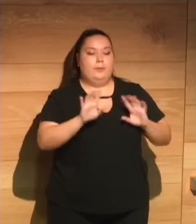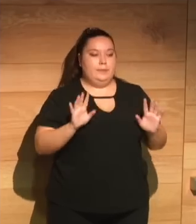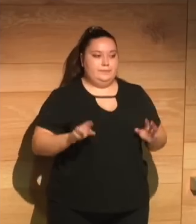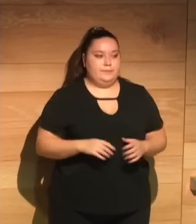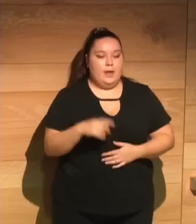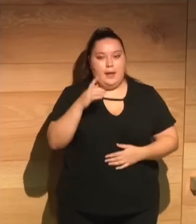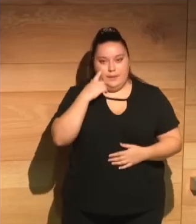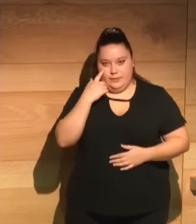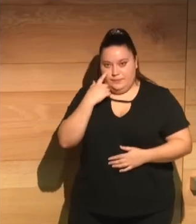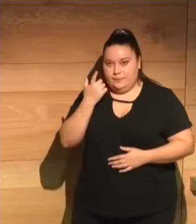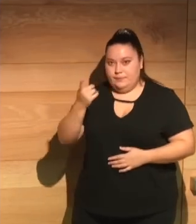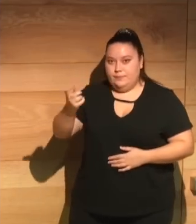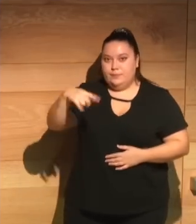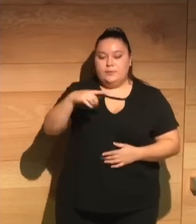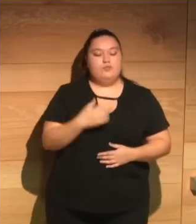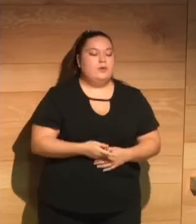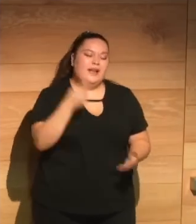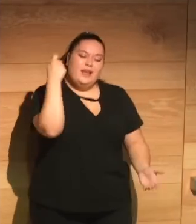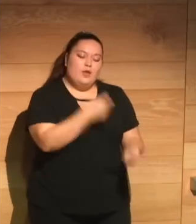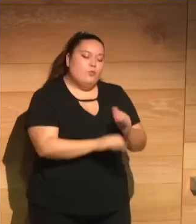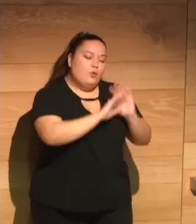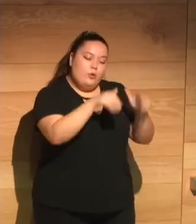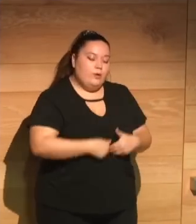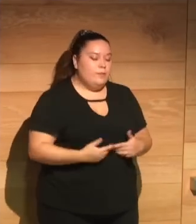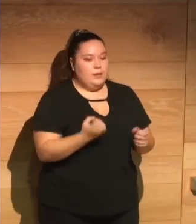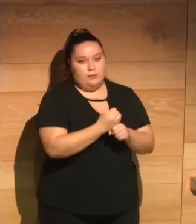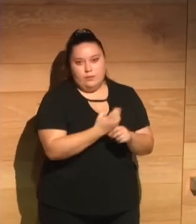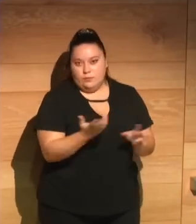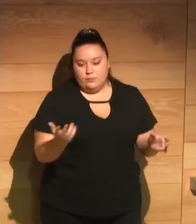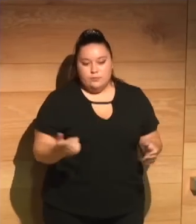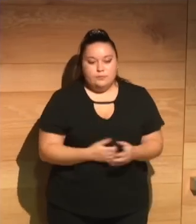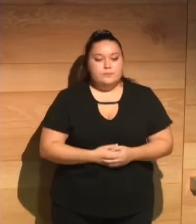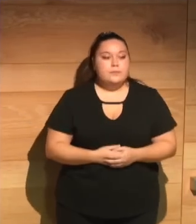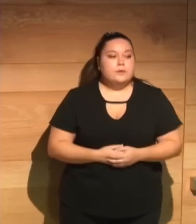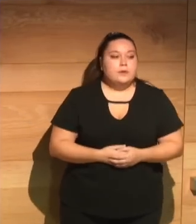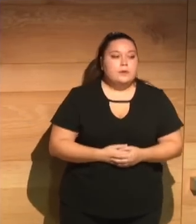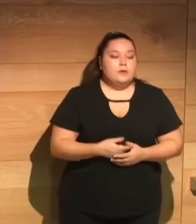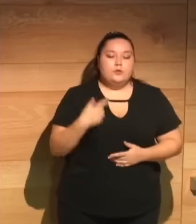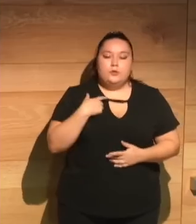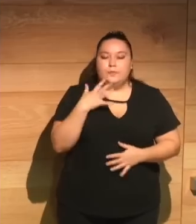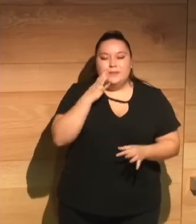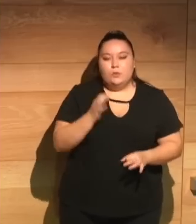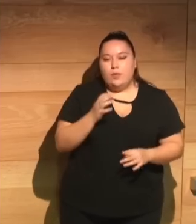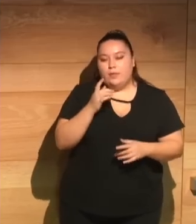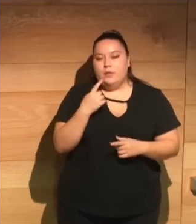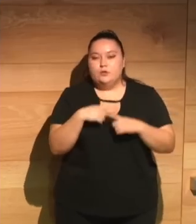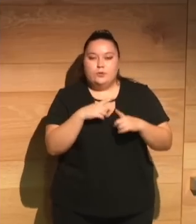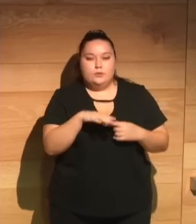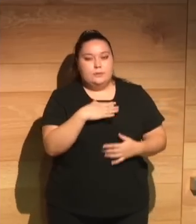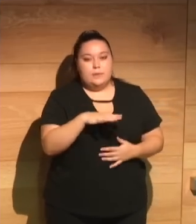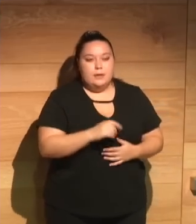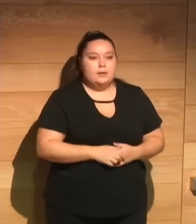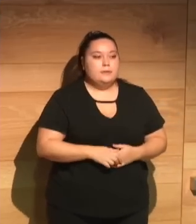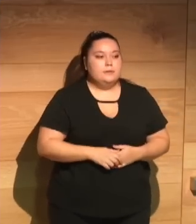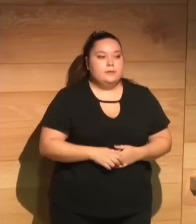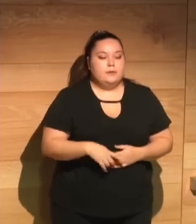ya sabéis que yo... Que dura la vuelta al cole, de verdad, con Juan. Yo lleno mis tremendísimas inseguridades y defectos con